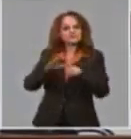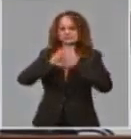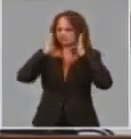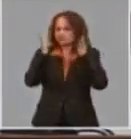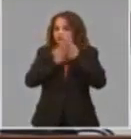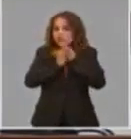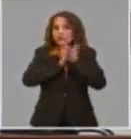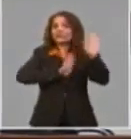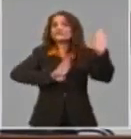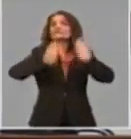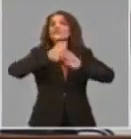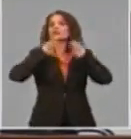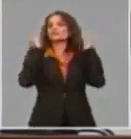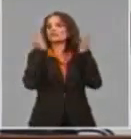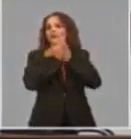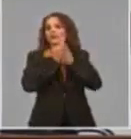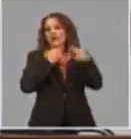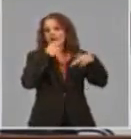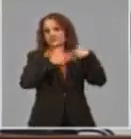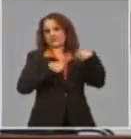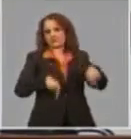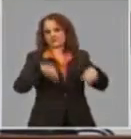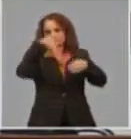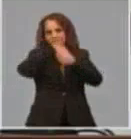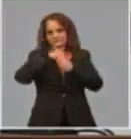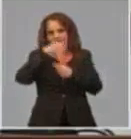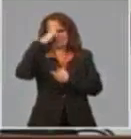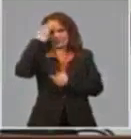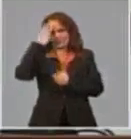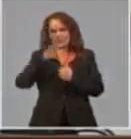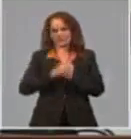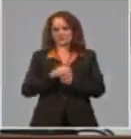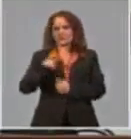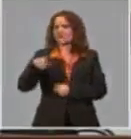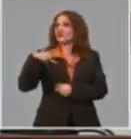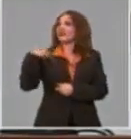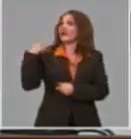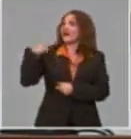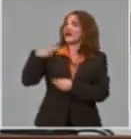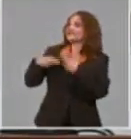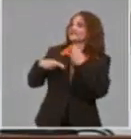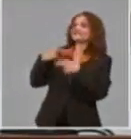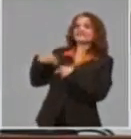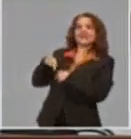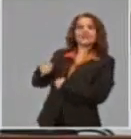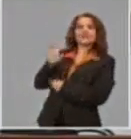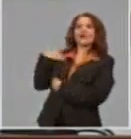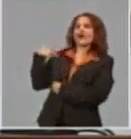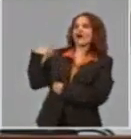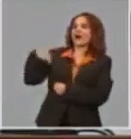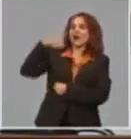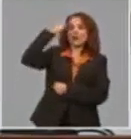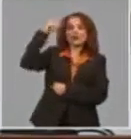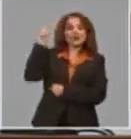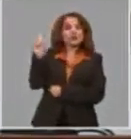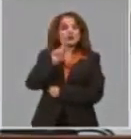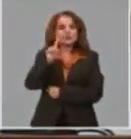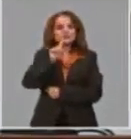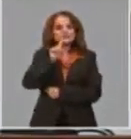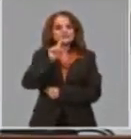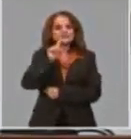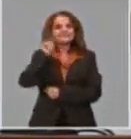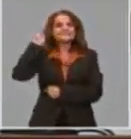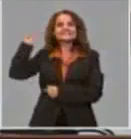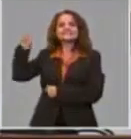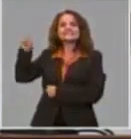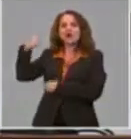estado haciendo. Y de eso no hay que alardear, eso es un resultado que molesta, que los tiene irritados,